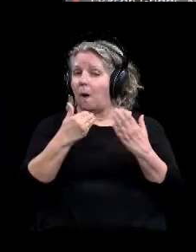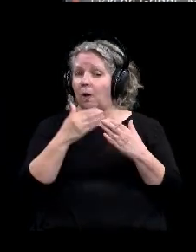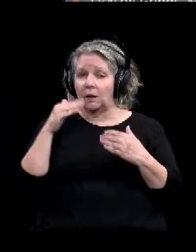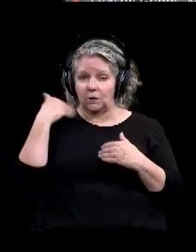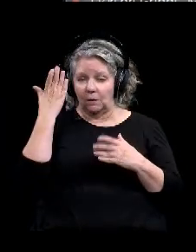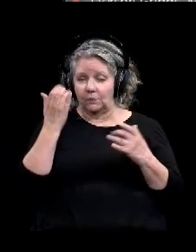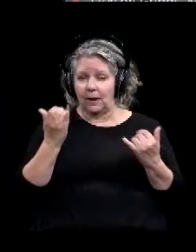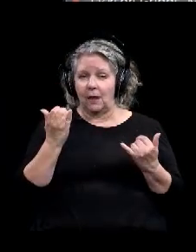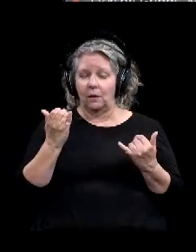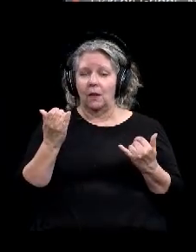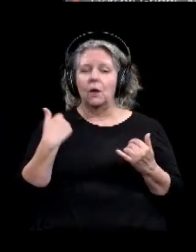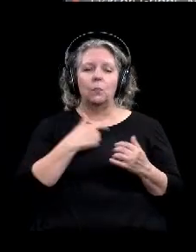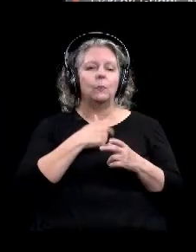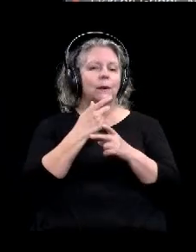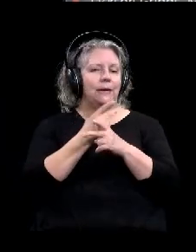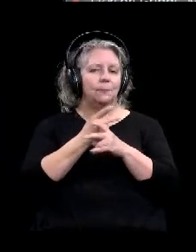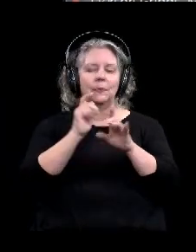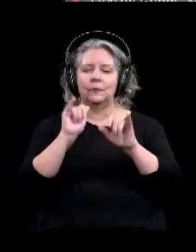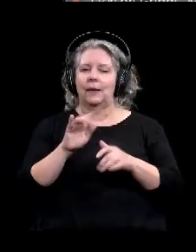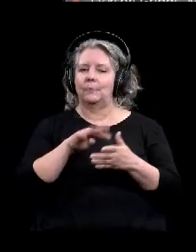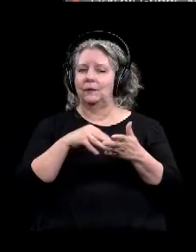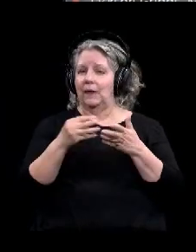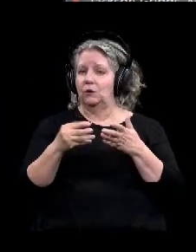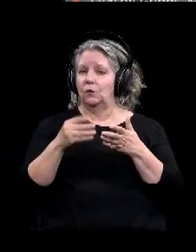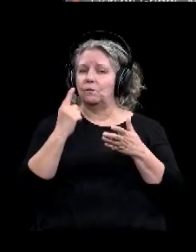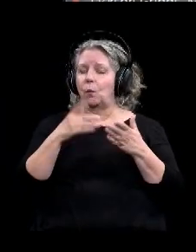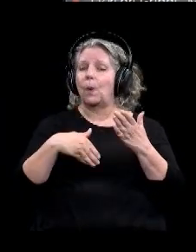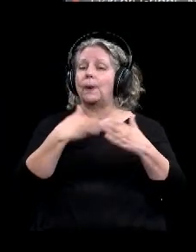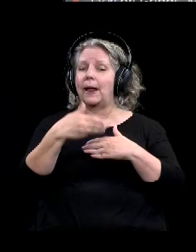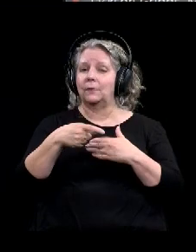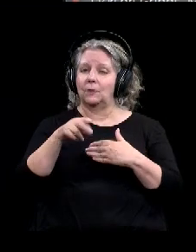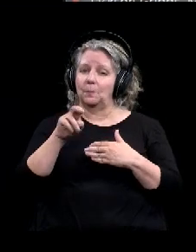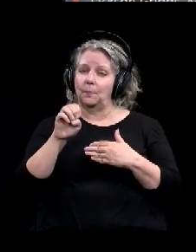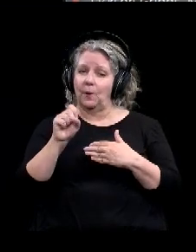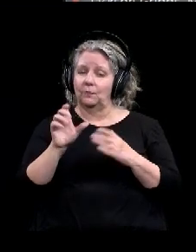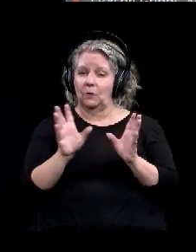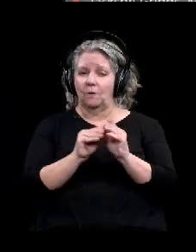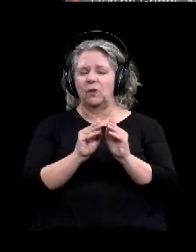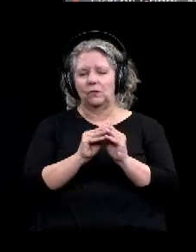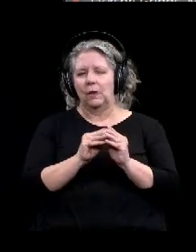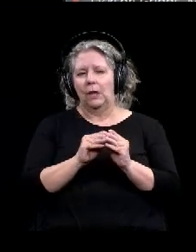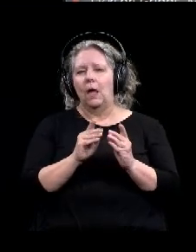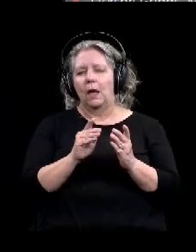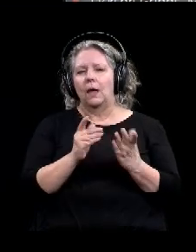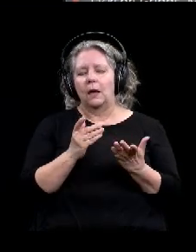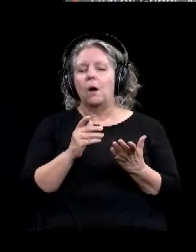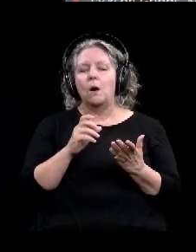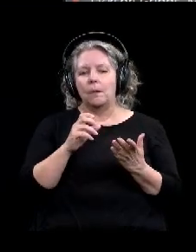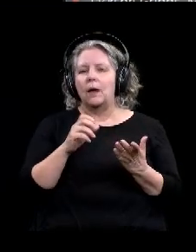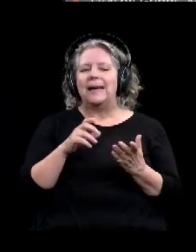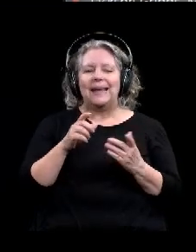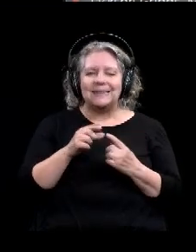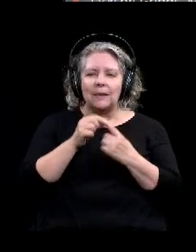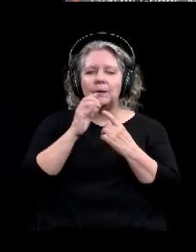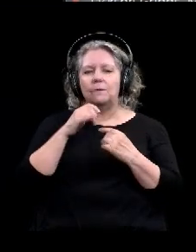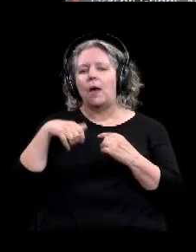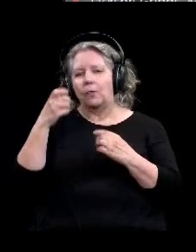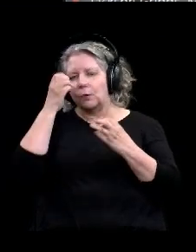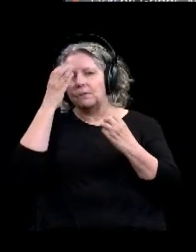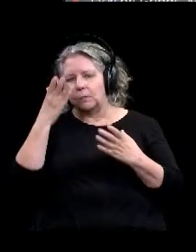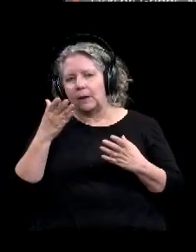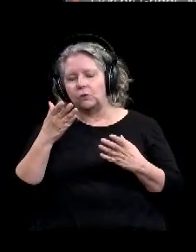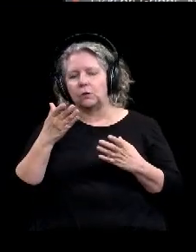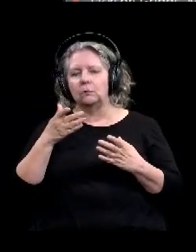la última prensa hueco es una ciudad muy fuerte y muchas personas decentes que están